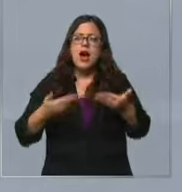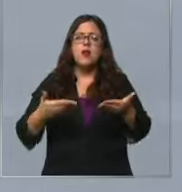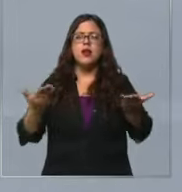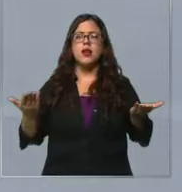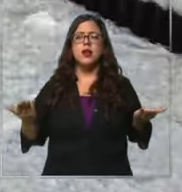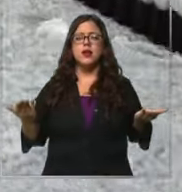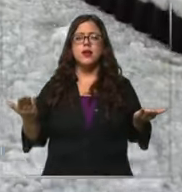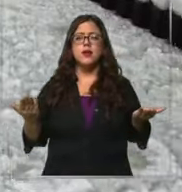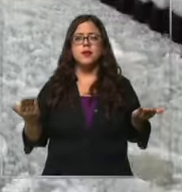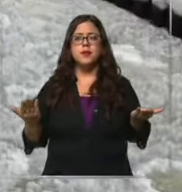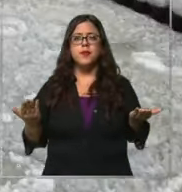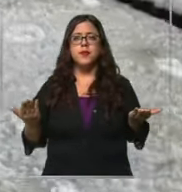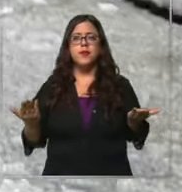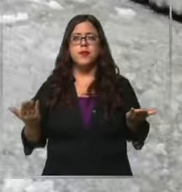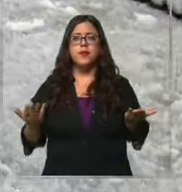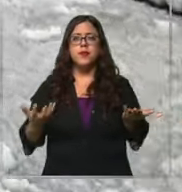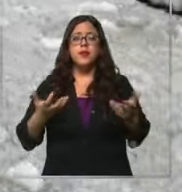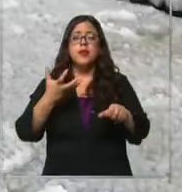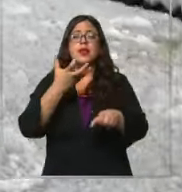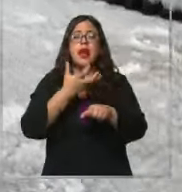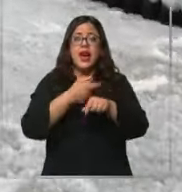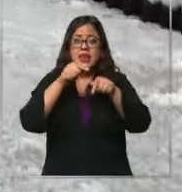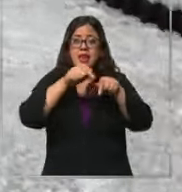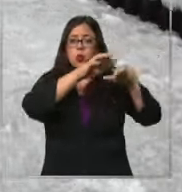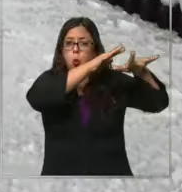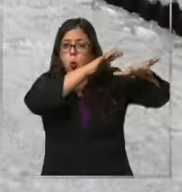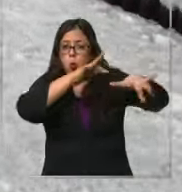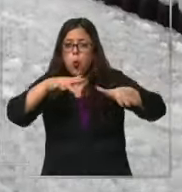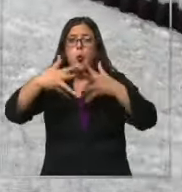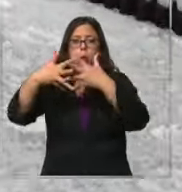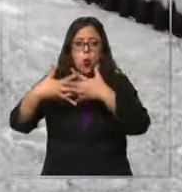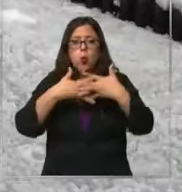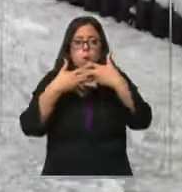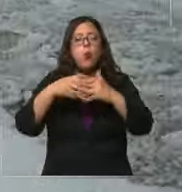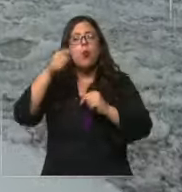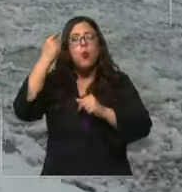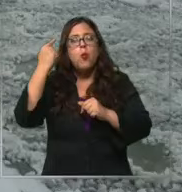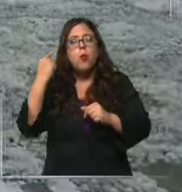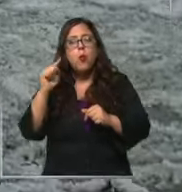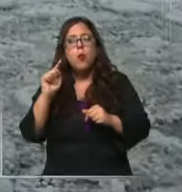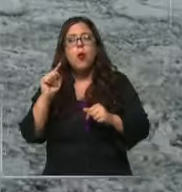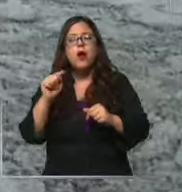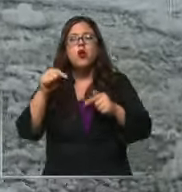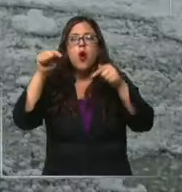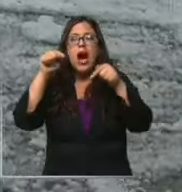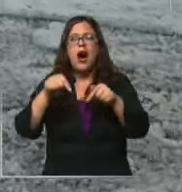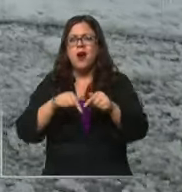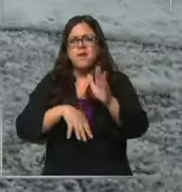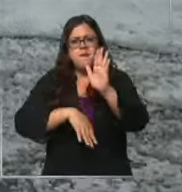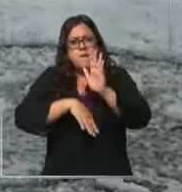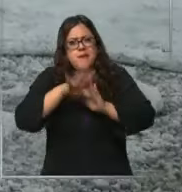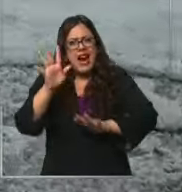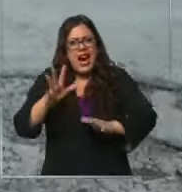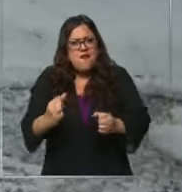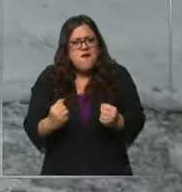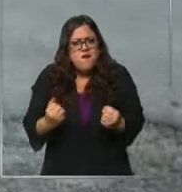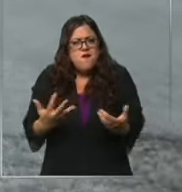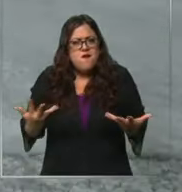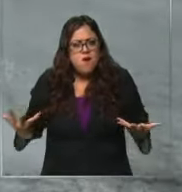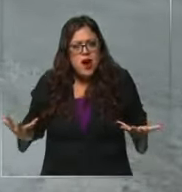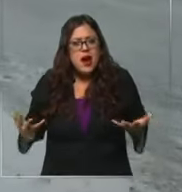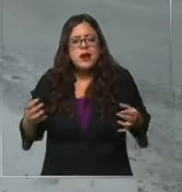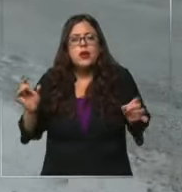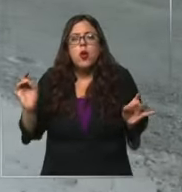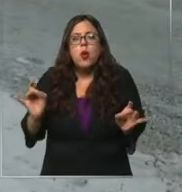usualmente se desarrollan este tipo de fenómenos en Estados Unidos, pero al parecer ahora son mucho más intensos, o por lo menos lo que tiene que ver